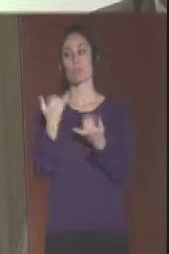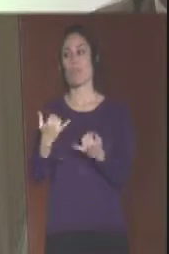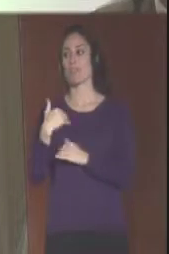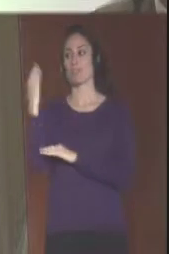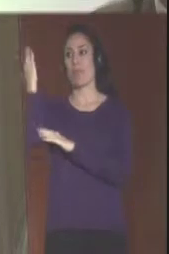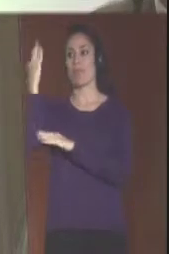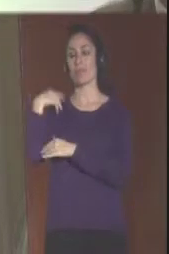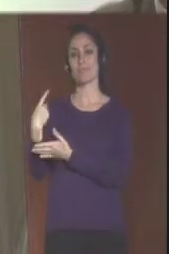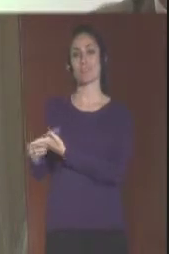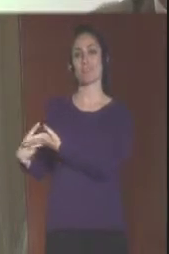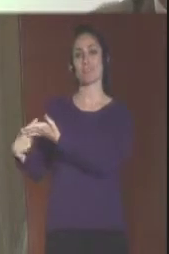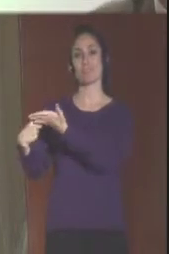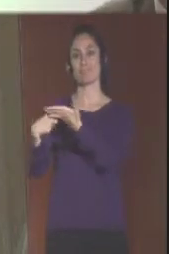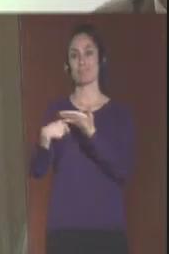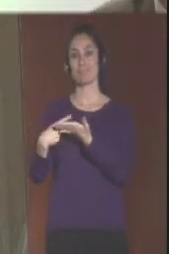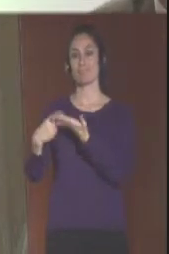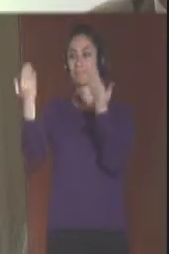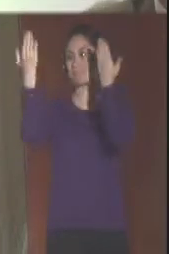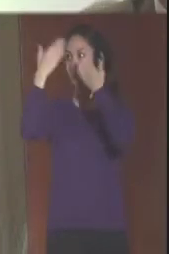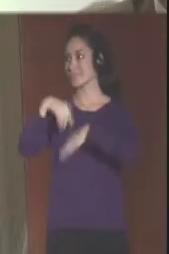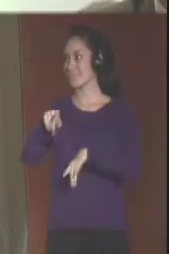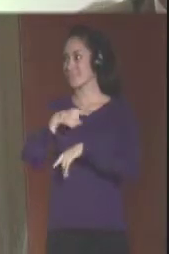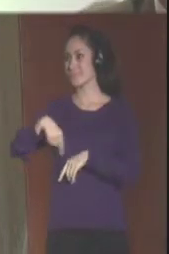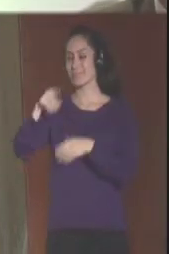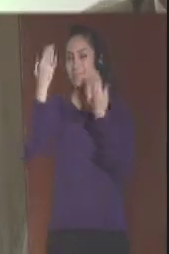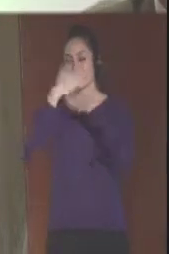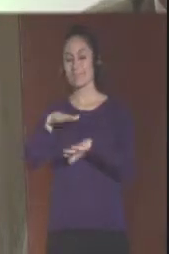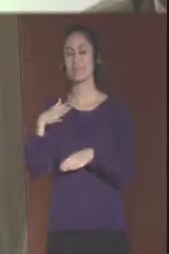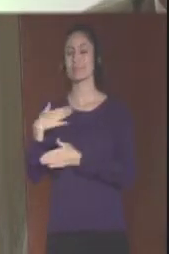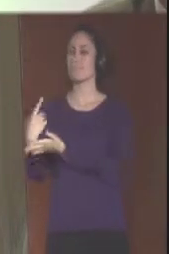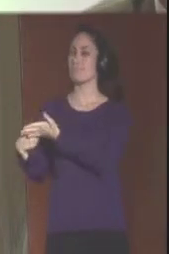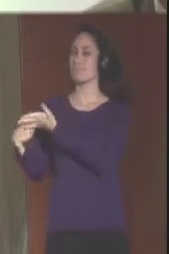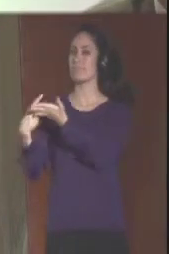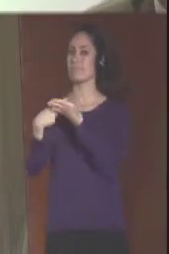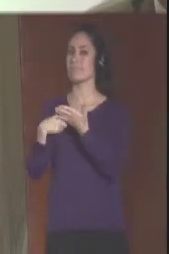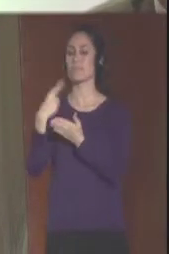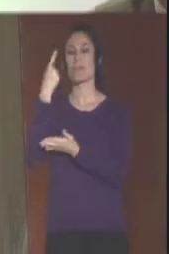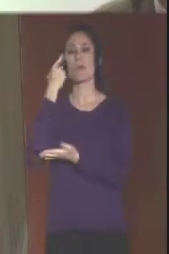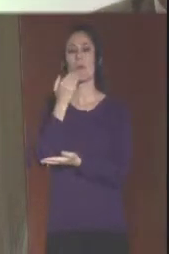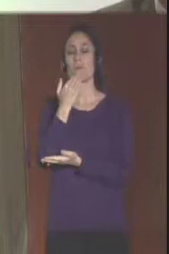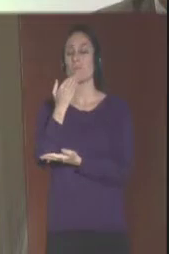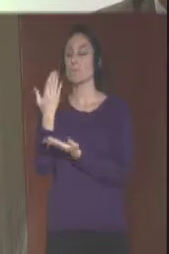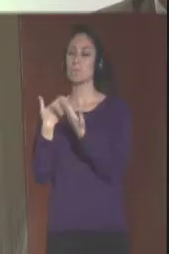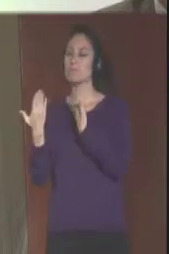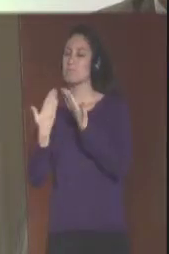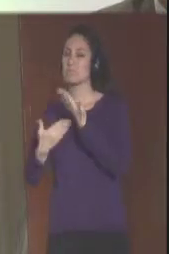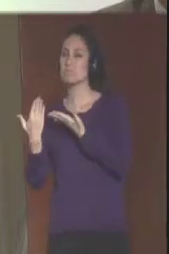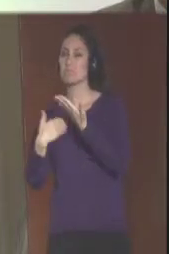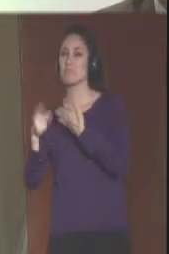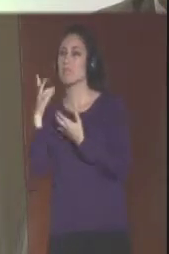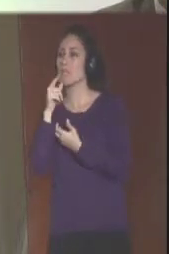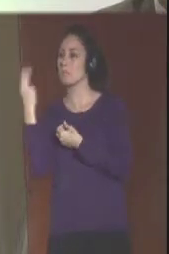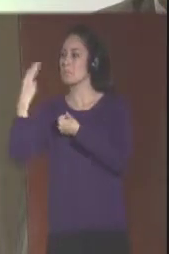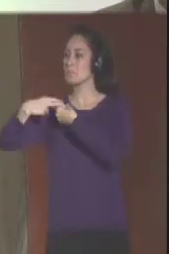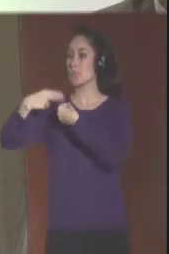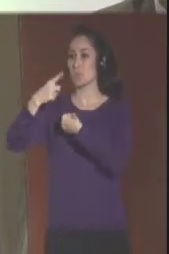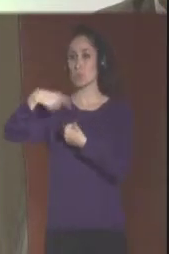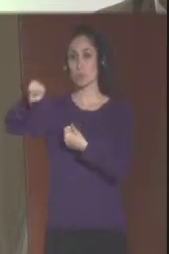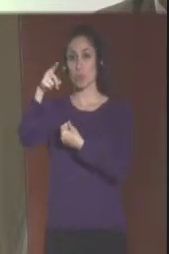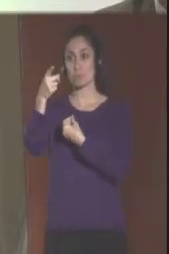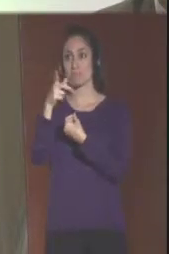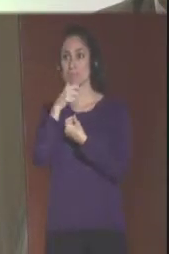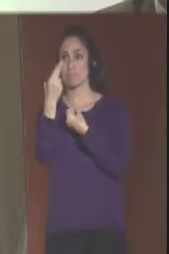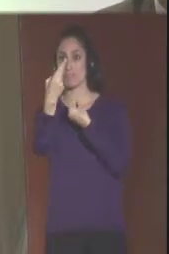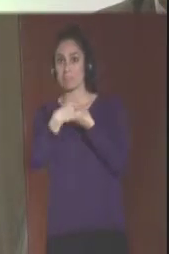vamos a reunir, terminado este panel, para conversar de eso y el que quiera participar de esa